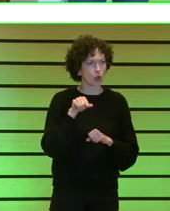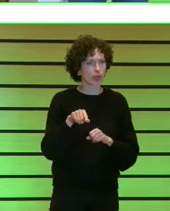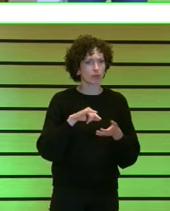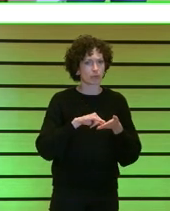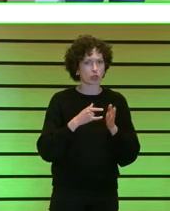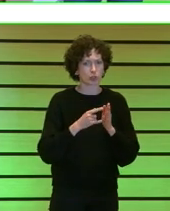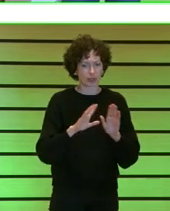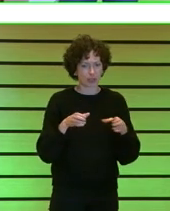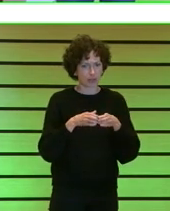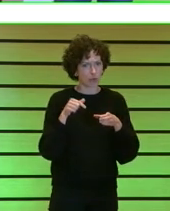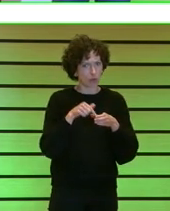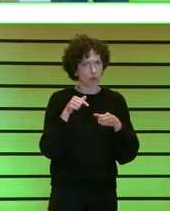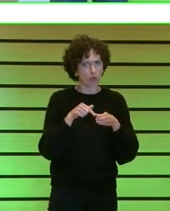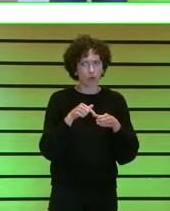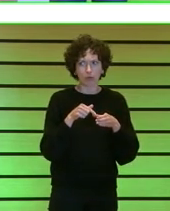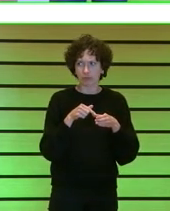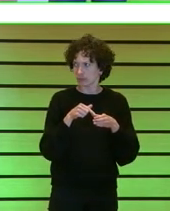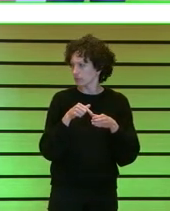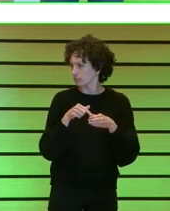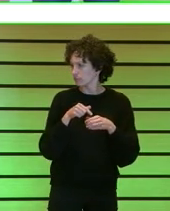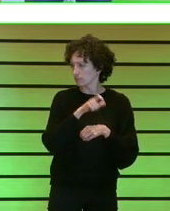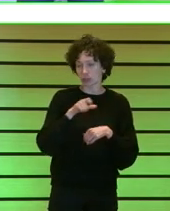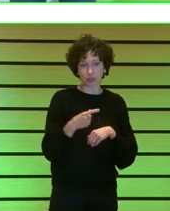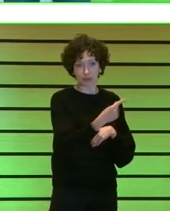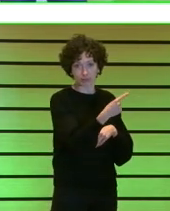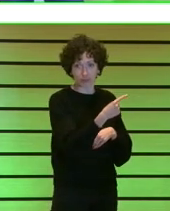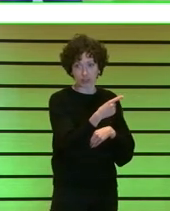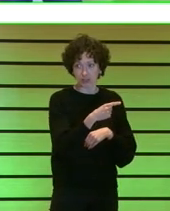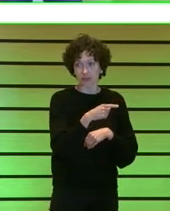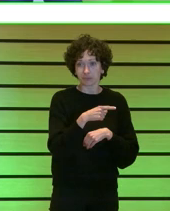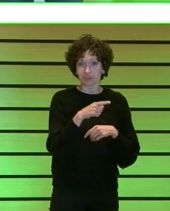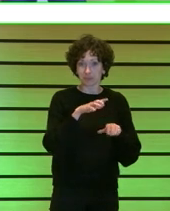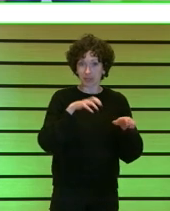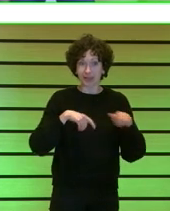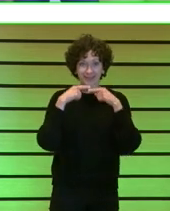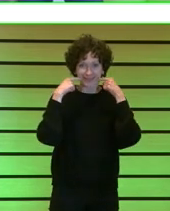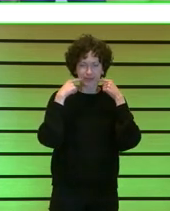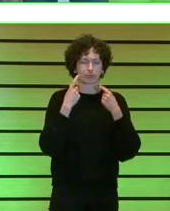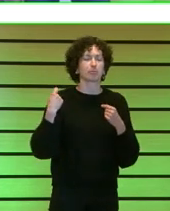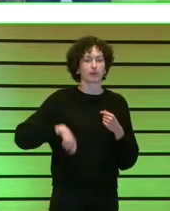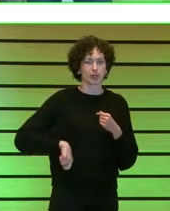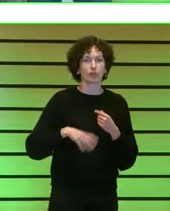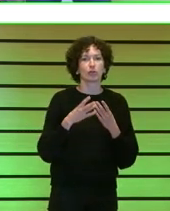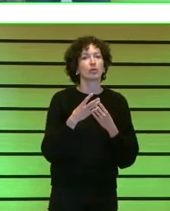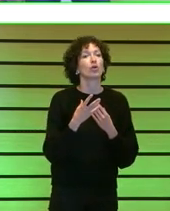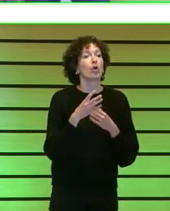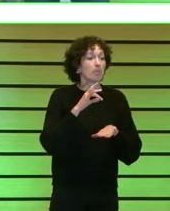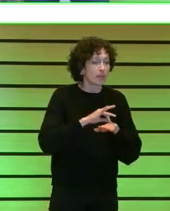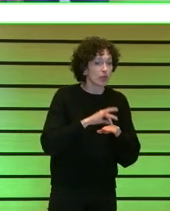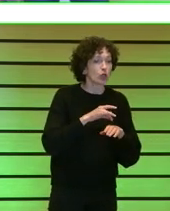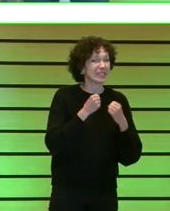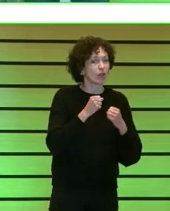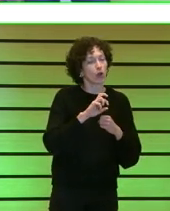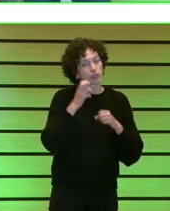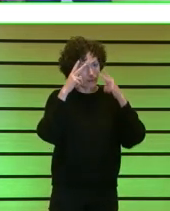de equipo aquí estas caras que veis ahí la mayoría sonrientes son profesionales algunos médicos intensivistas otros